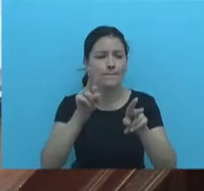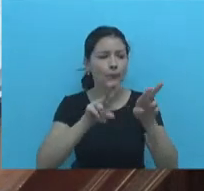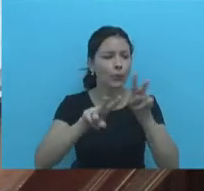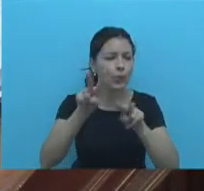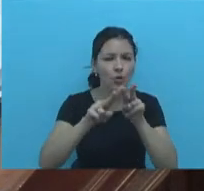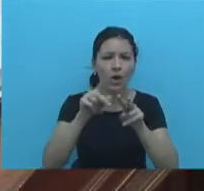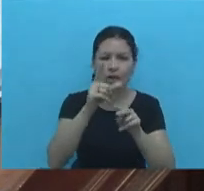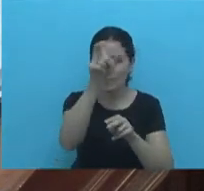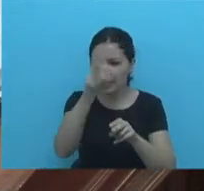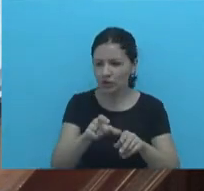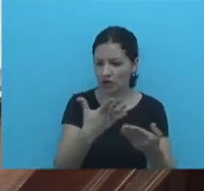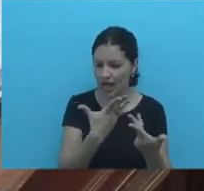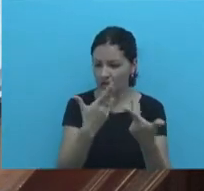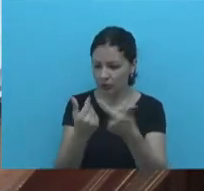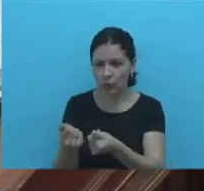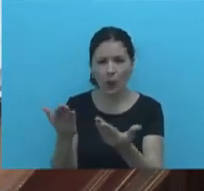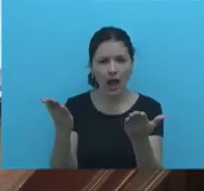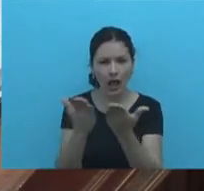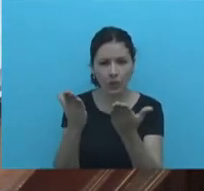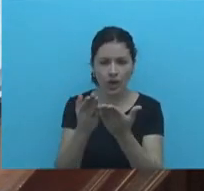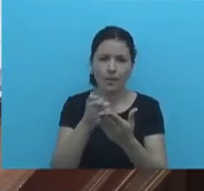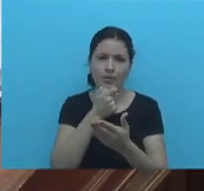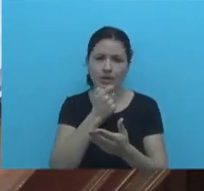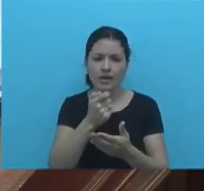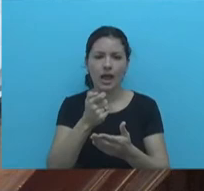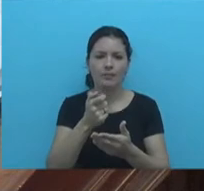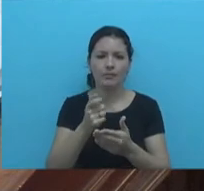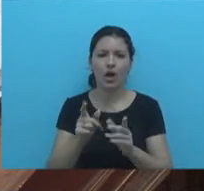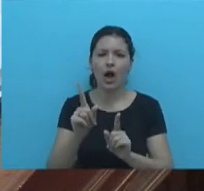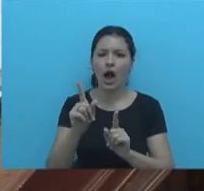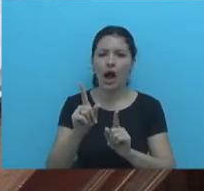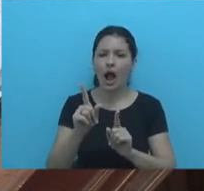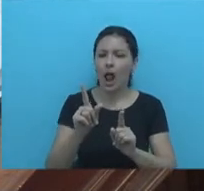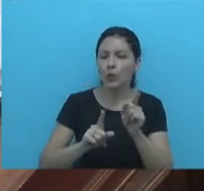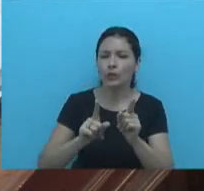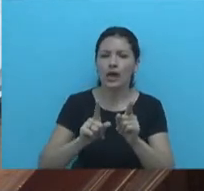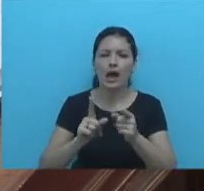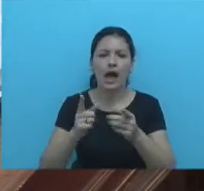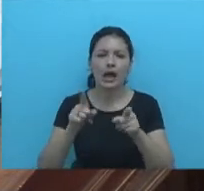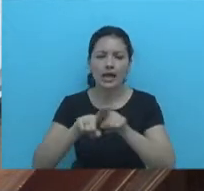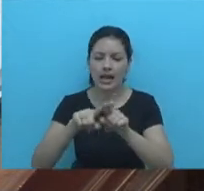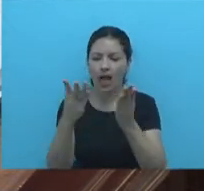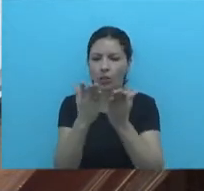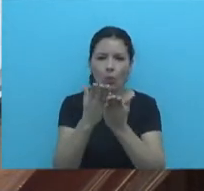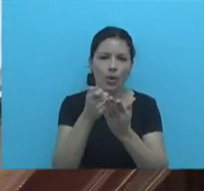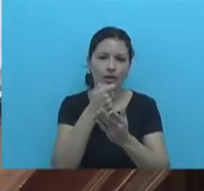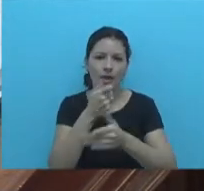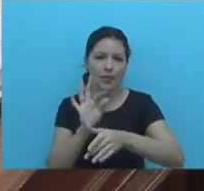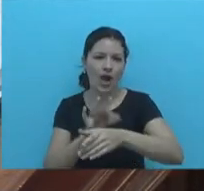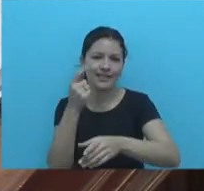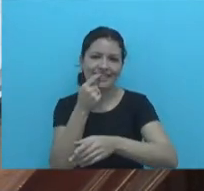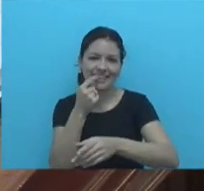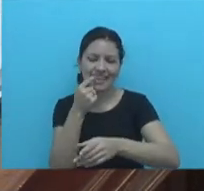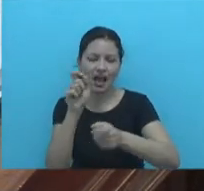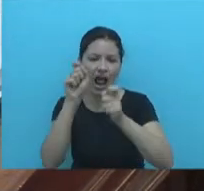hay carreras como odontología, que tiene materias como química, y cuando vos entras a la